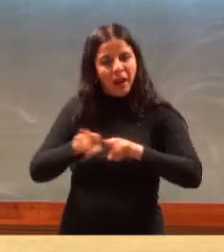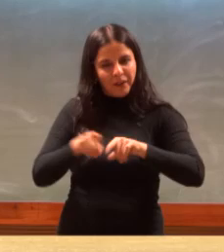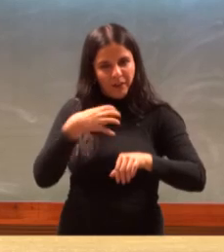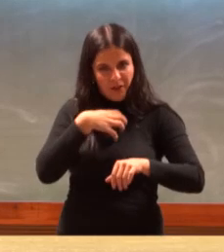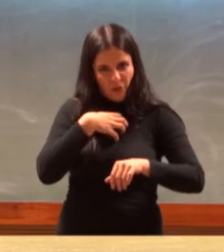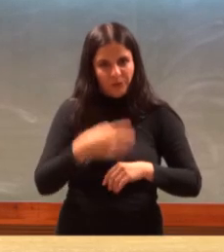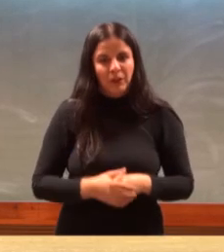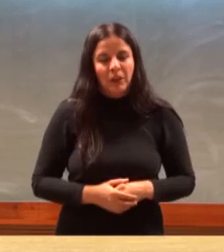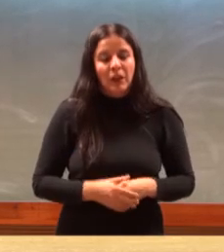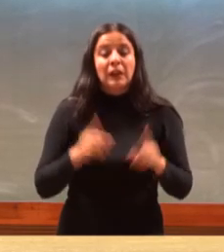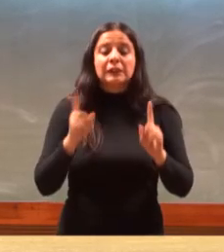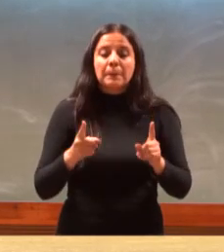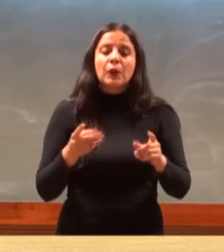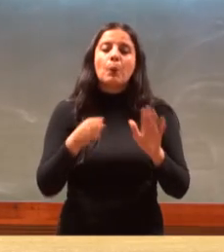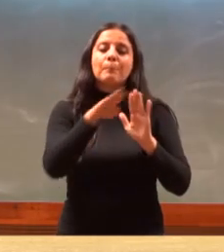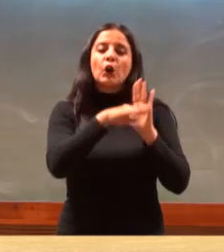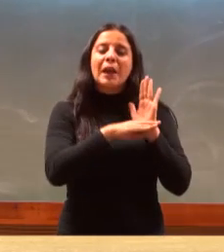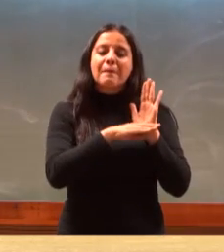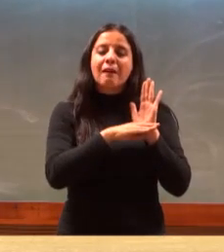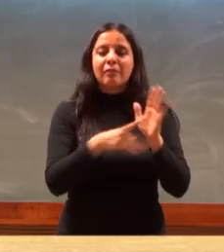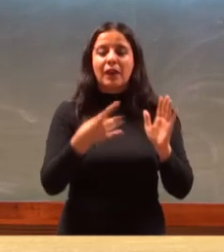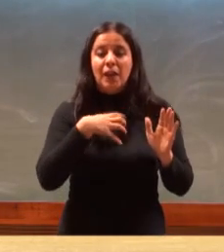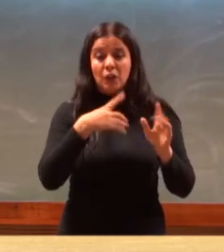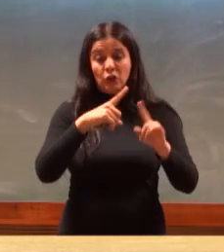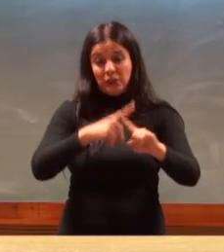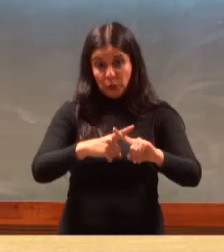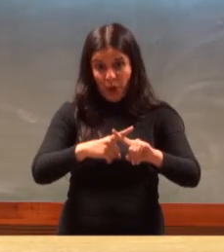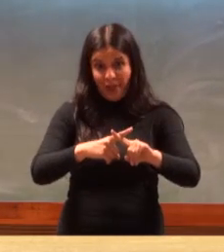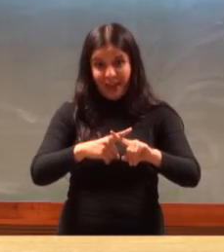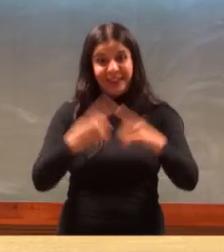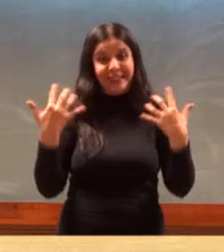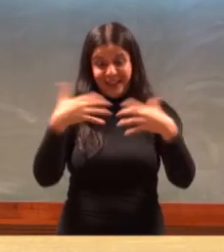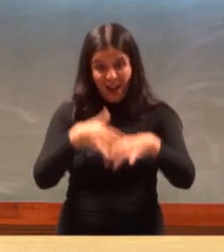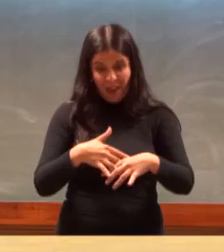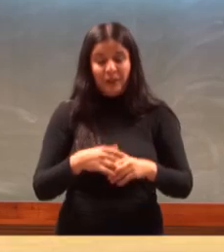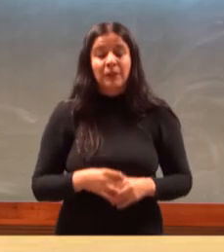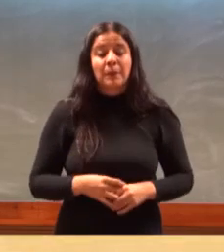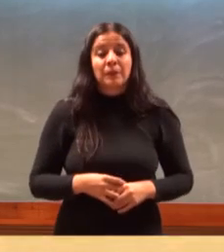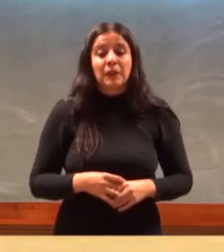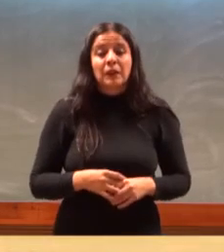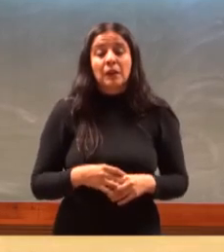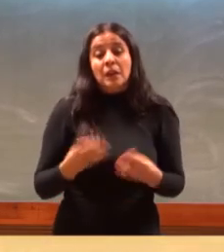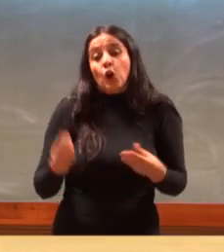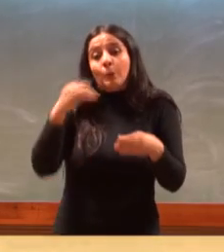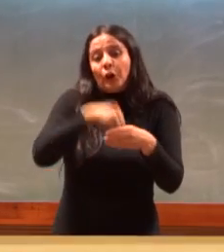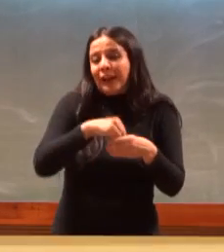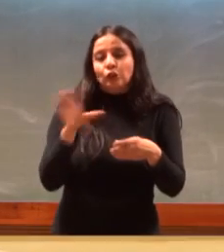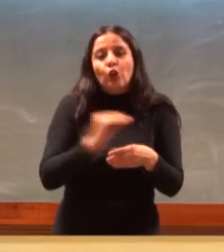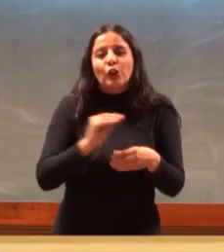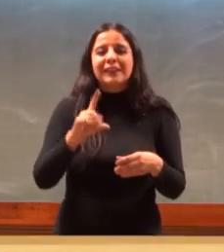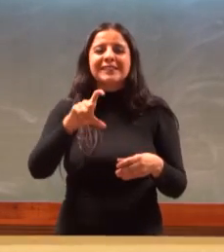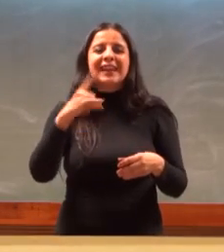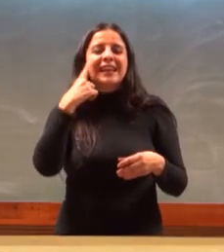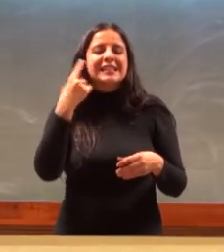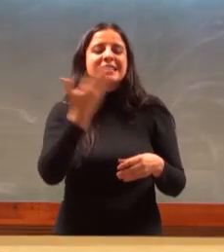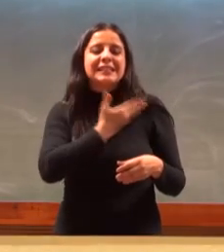implementar un programa de género sexualidad y educación sexual integral incorporando el el desarrollo que existe en el cífico en el área